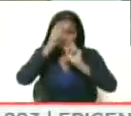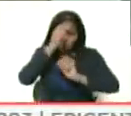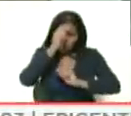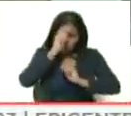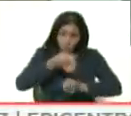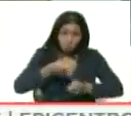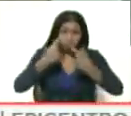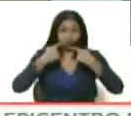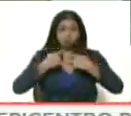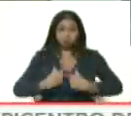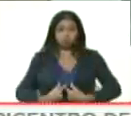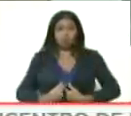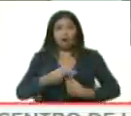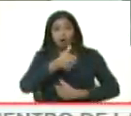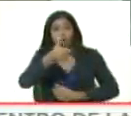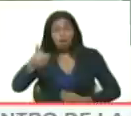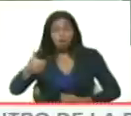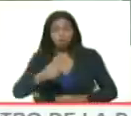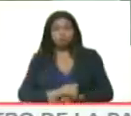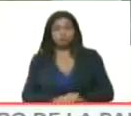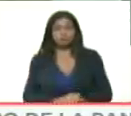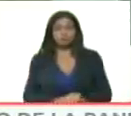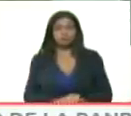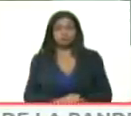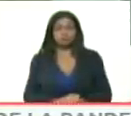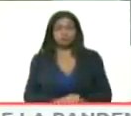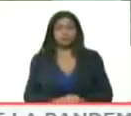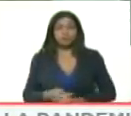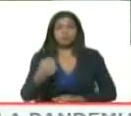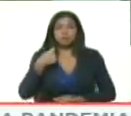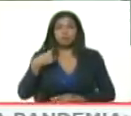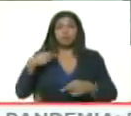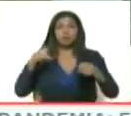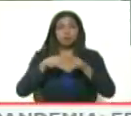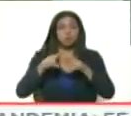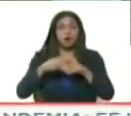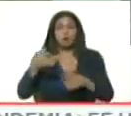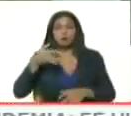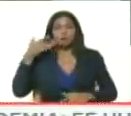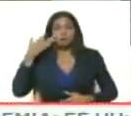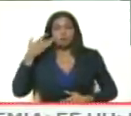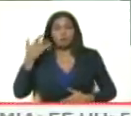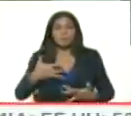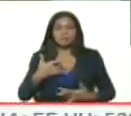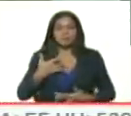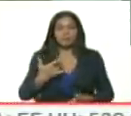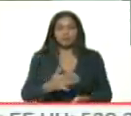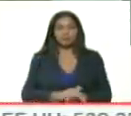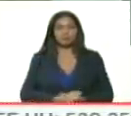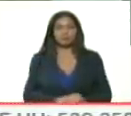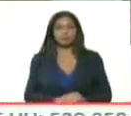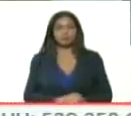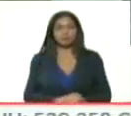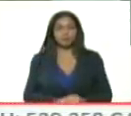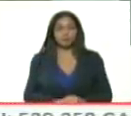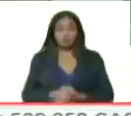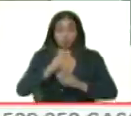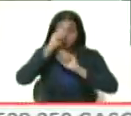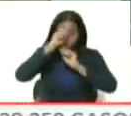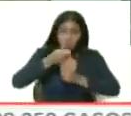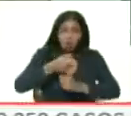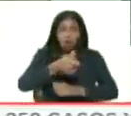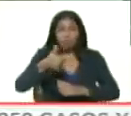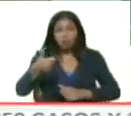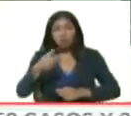honor. Y también para mí es un gran orgullo y un gran honor de